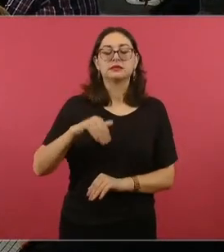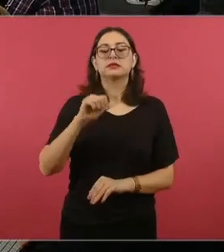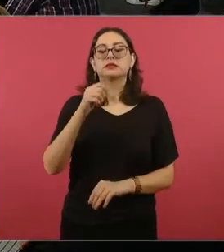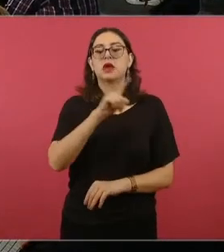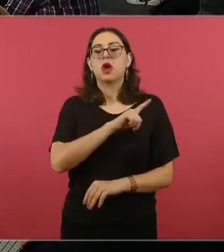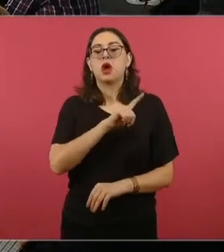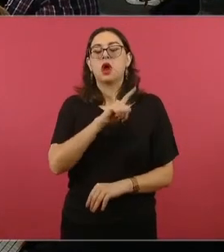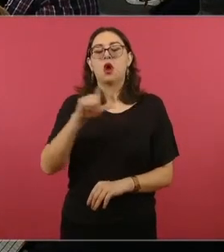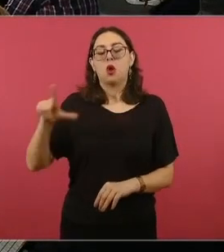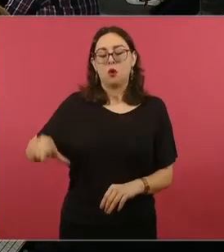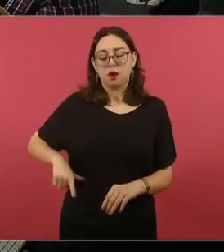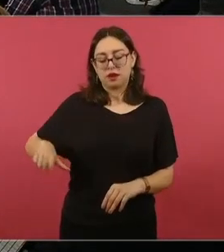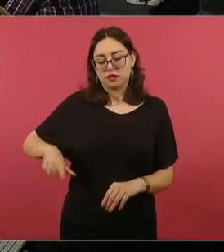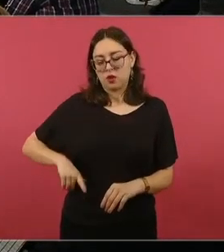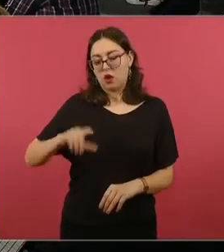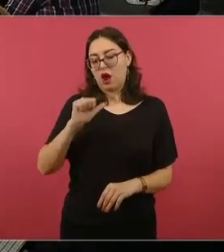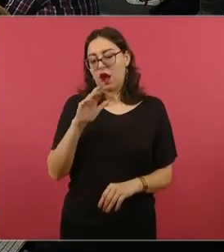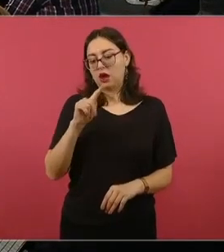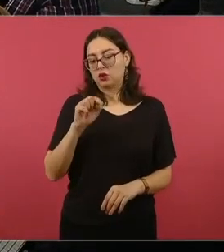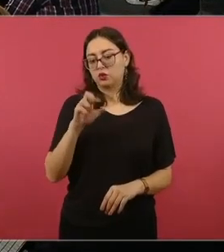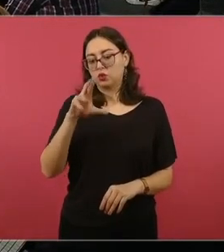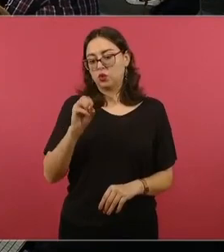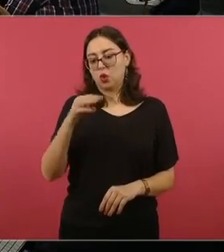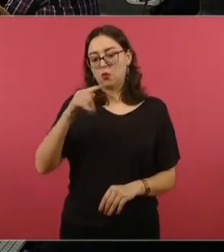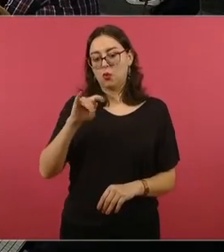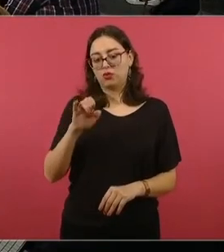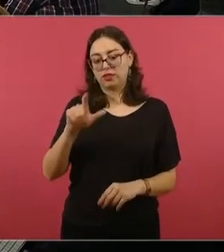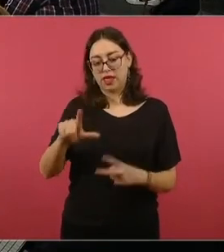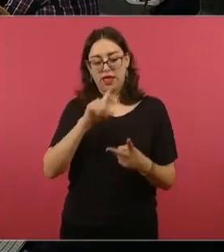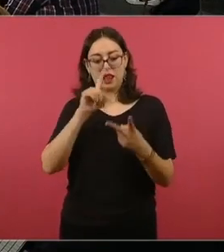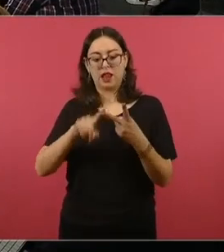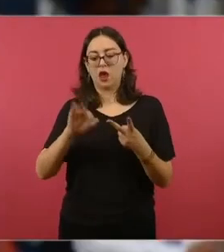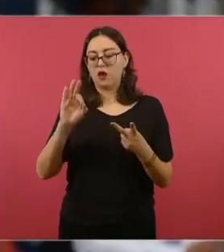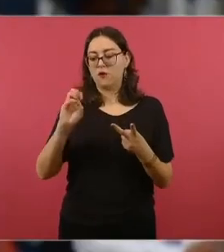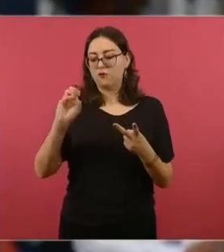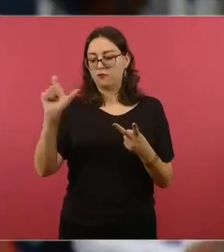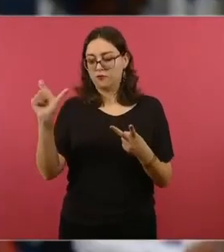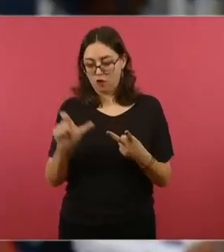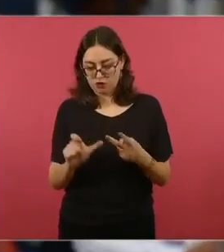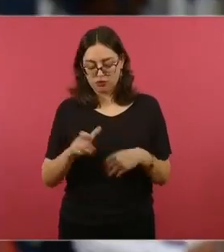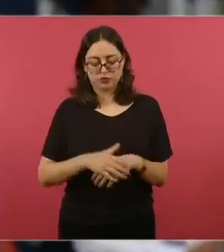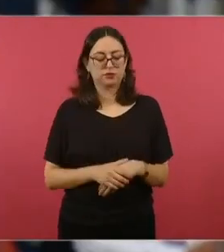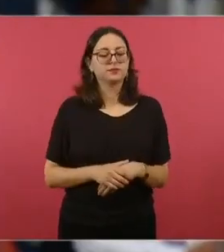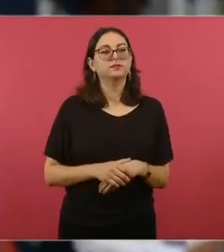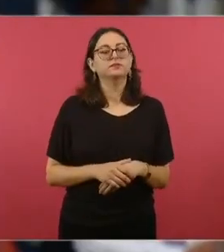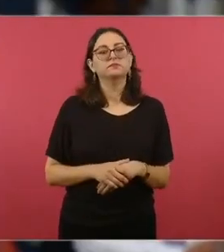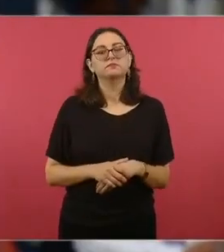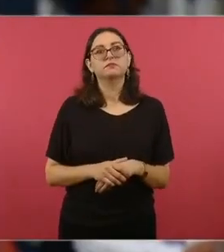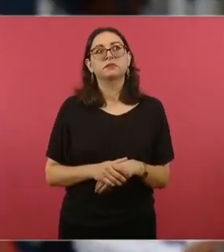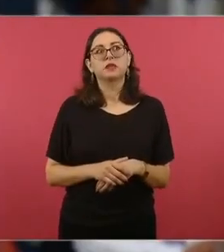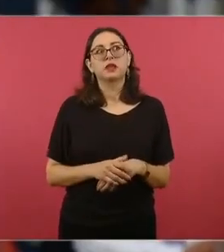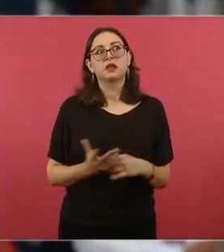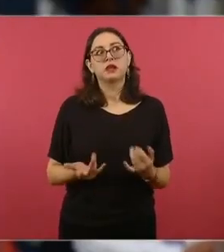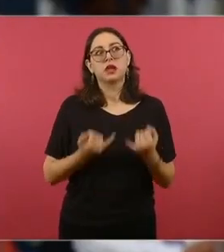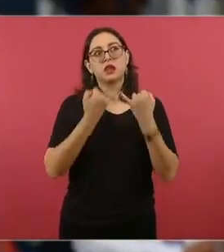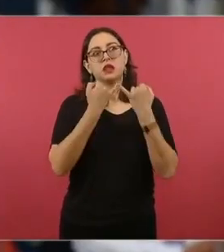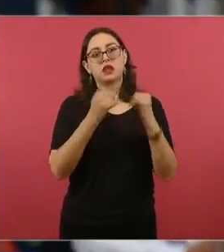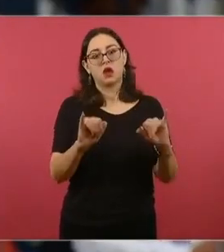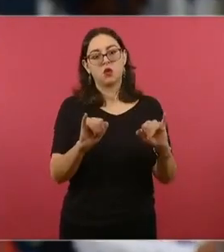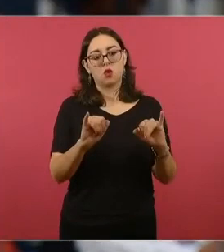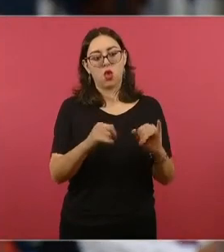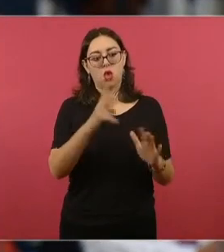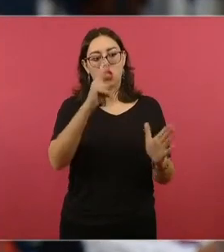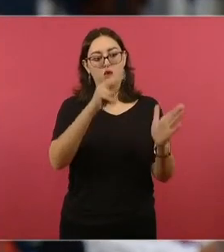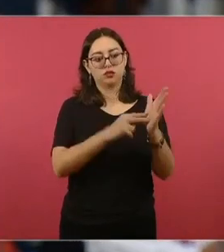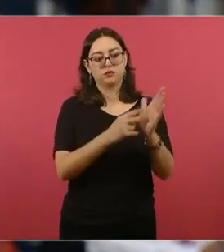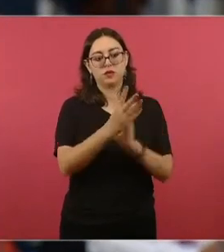presidente Vicente Fox en ese momento, usted como jefe de gobierno. El tren suburbano se inauguró en 2009, ya con Felipe Calderón en